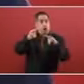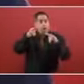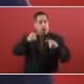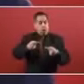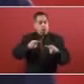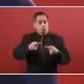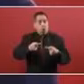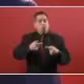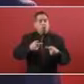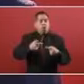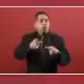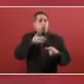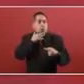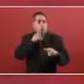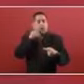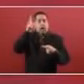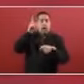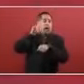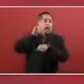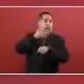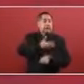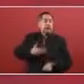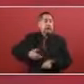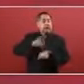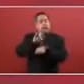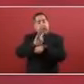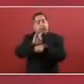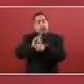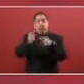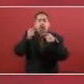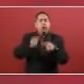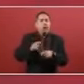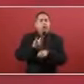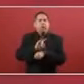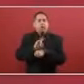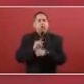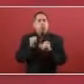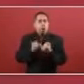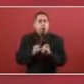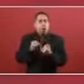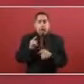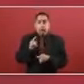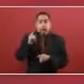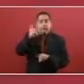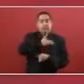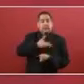el presidente es simulador, si el presidente es tapadera